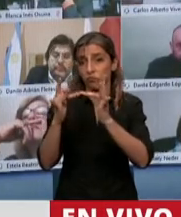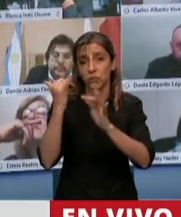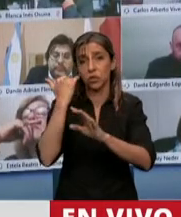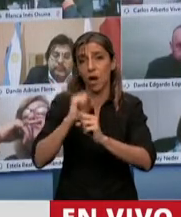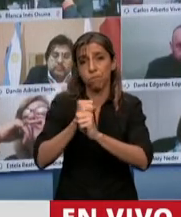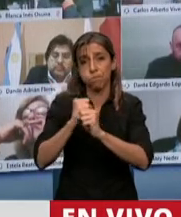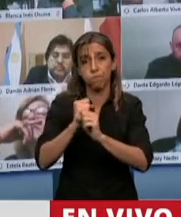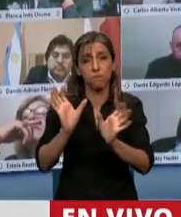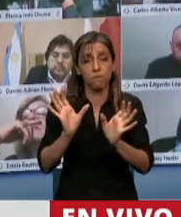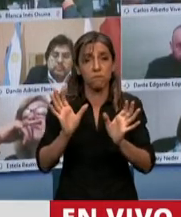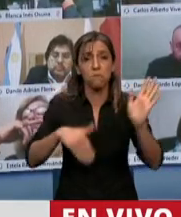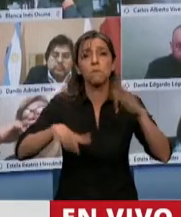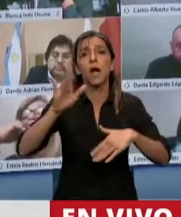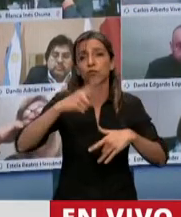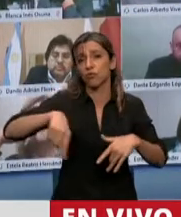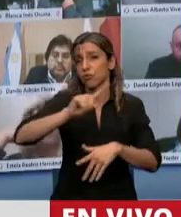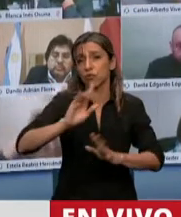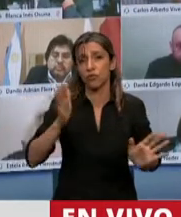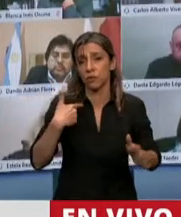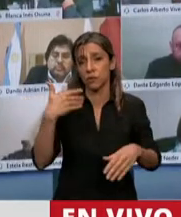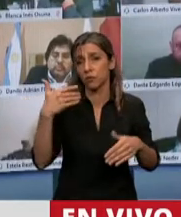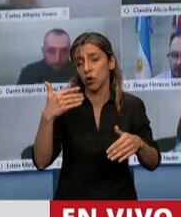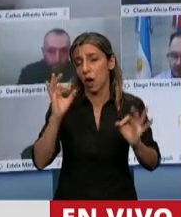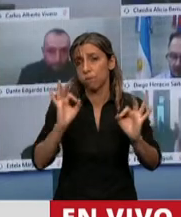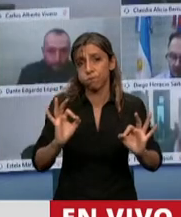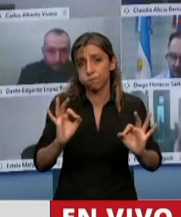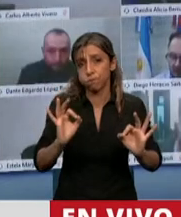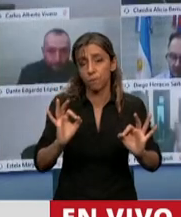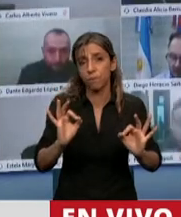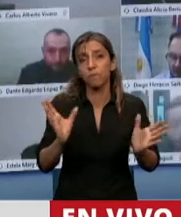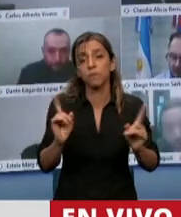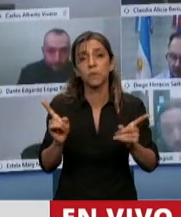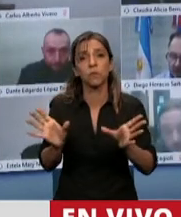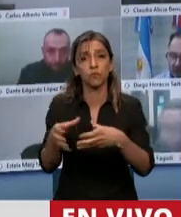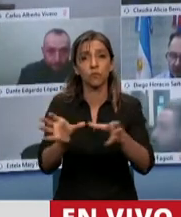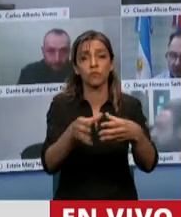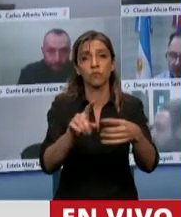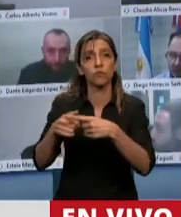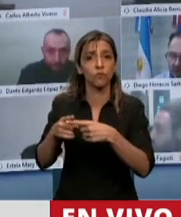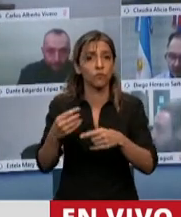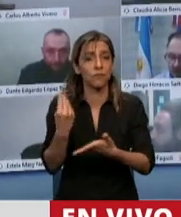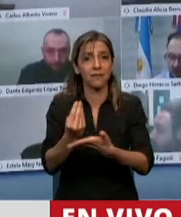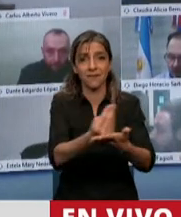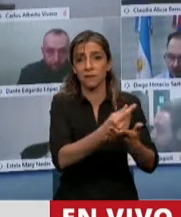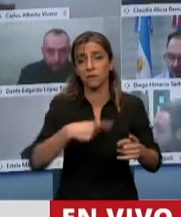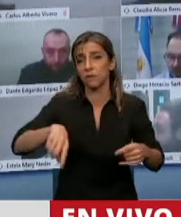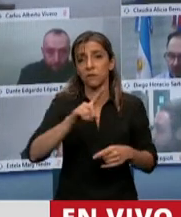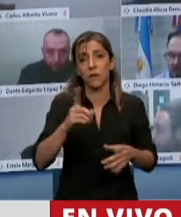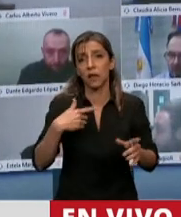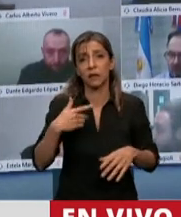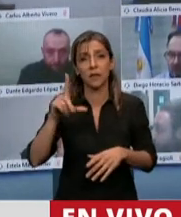el consenso mayoritario en el ámbito de los presidentes de bloque reunidos en labor parlamentaria que usted